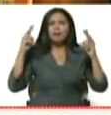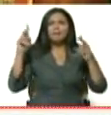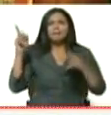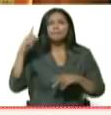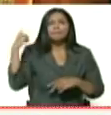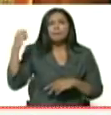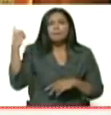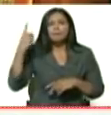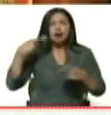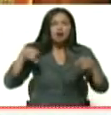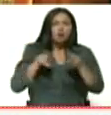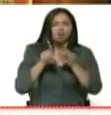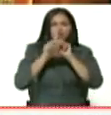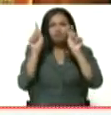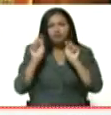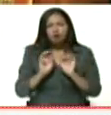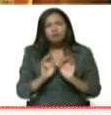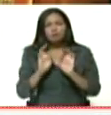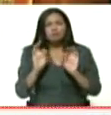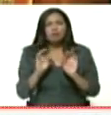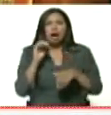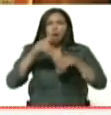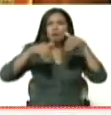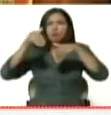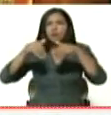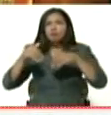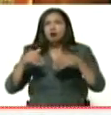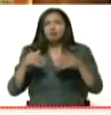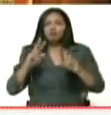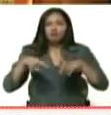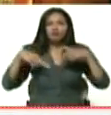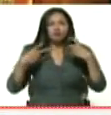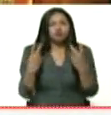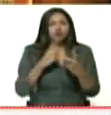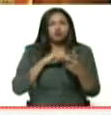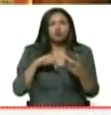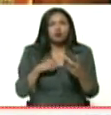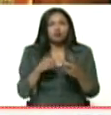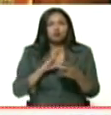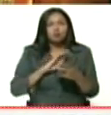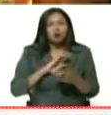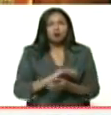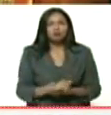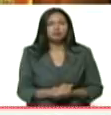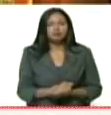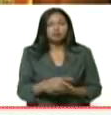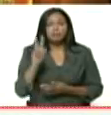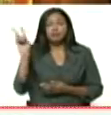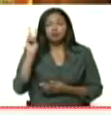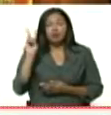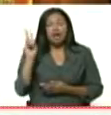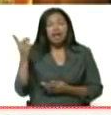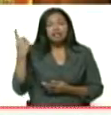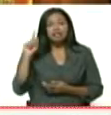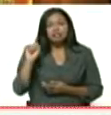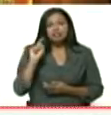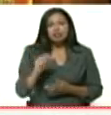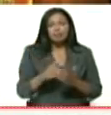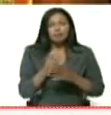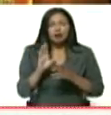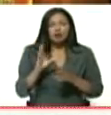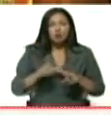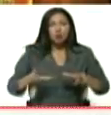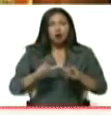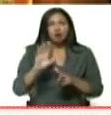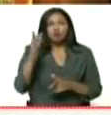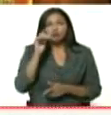de elecciones, suenan las campanas de renovación parlamentaria. Y Venezuela necesita, sin lugar a dudas, se lo digo a todos